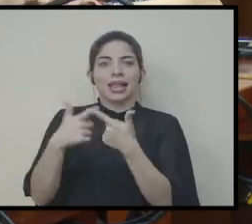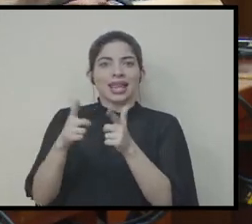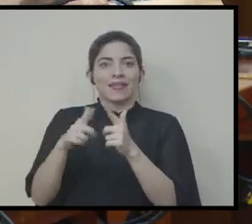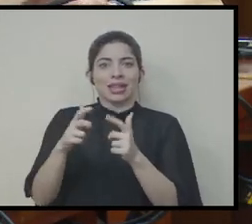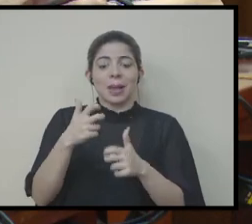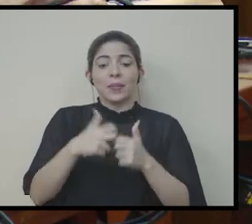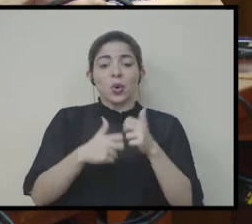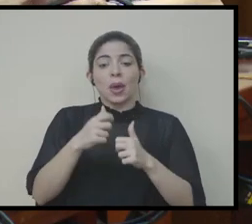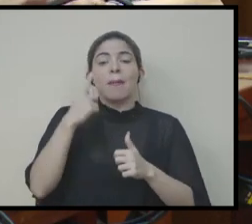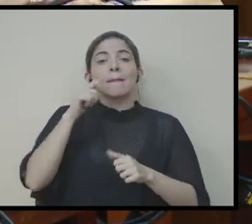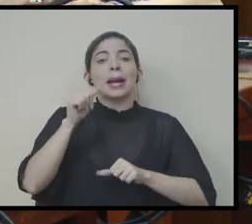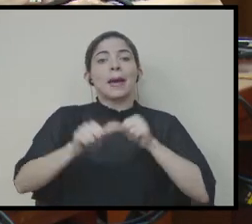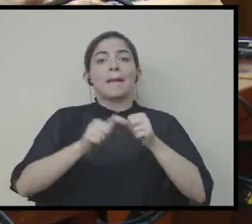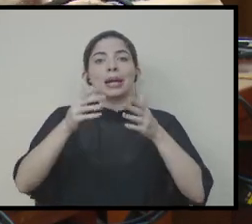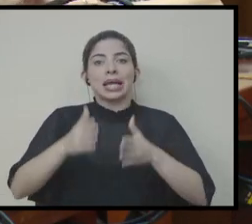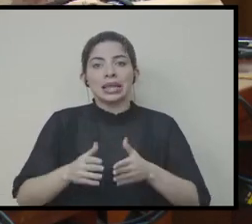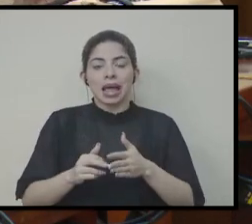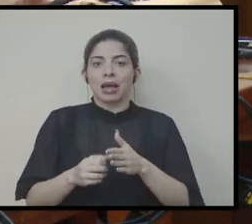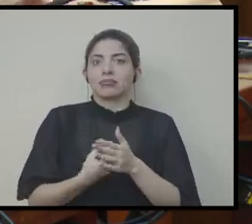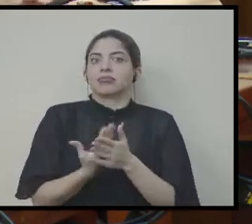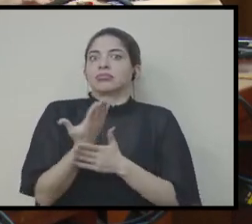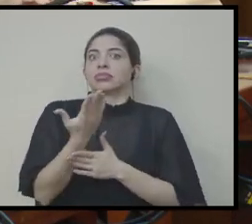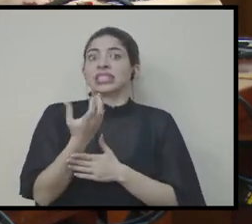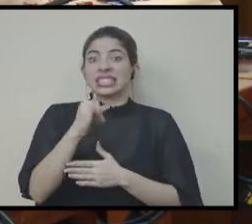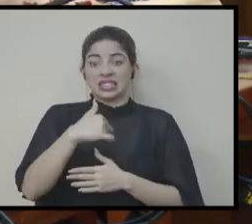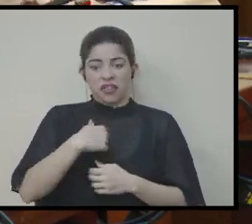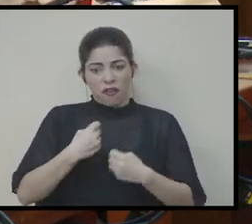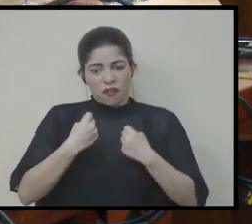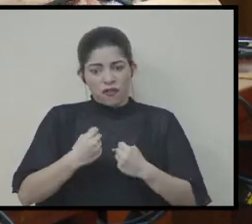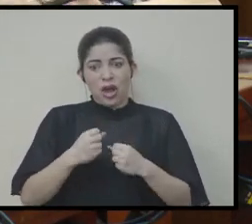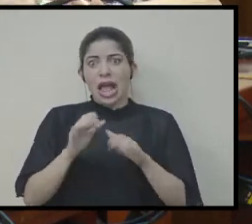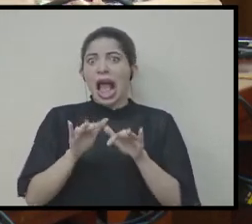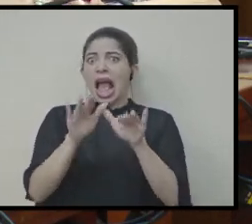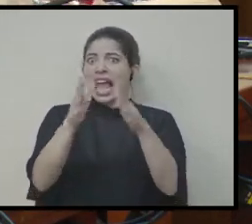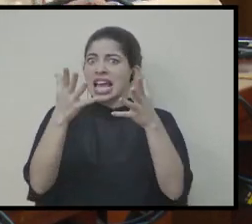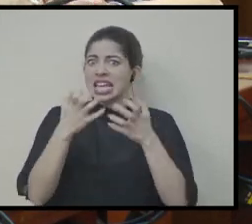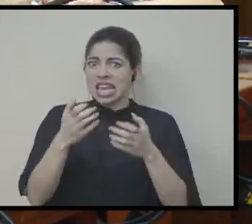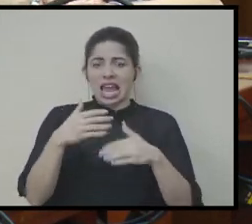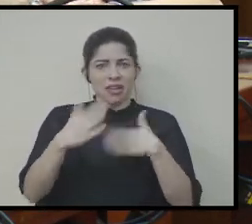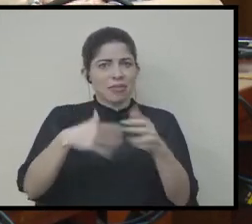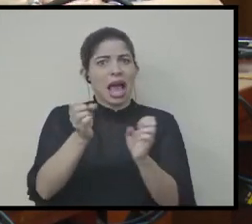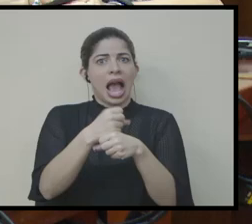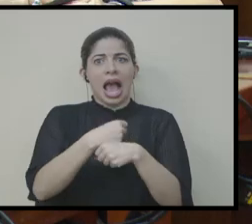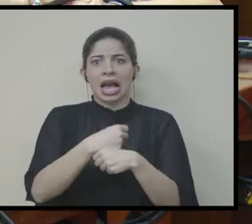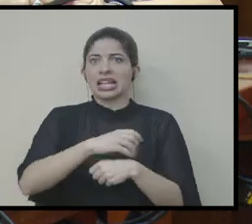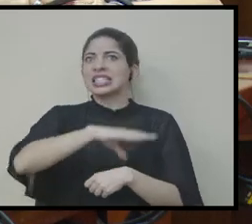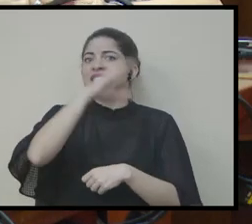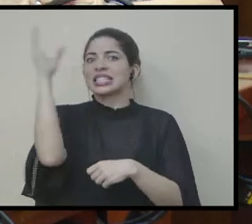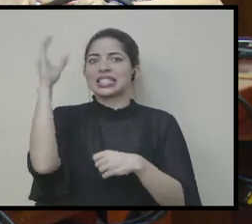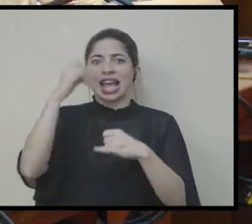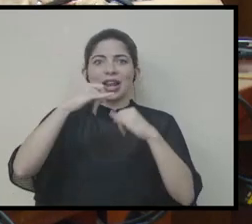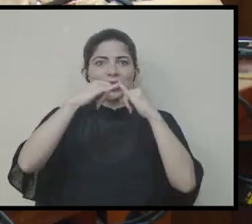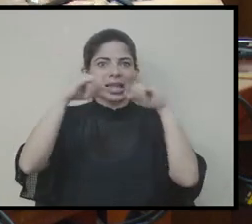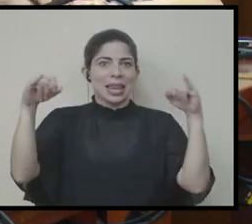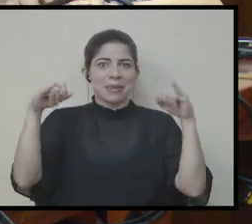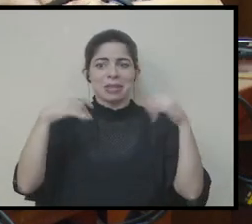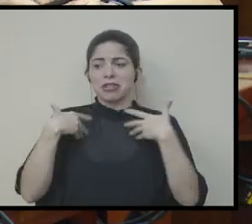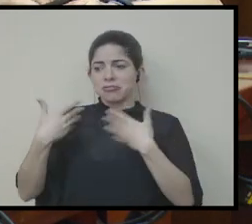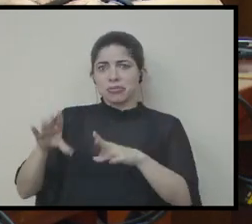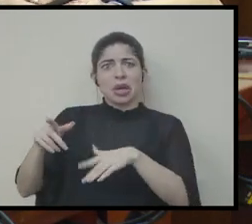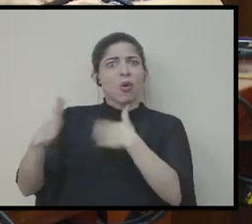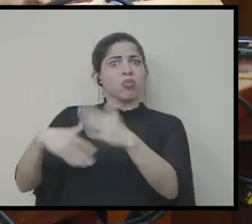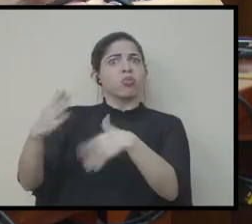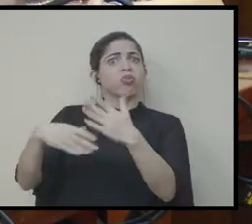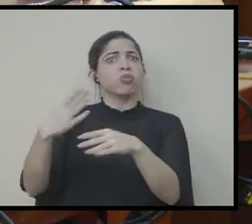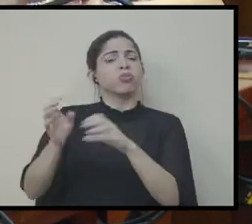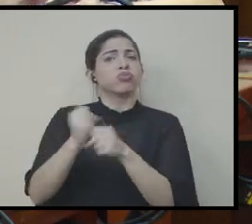crisis sirven para emprender, renacer, y si usted es tan fuerte y como el águila y quiere volar, hágale, el cielo es el límite. Y la dejé y